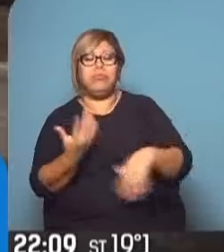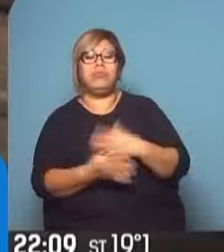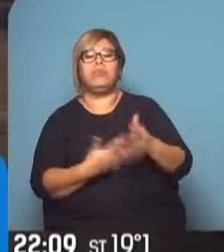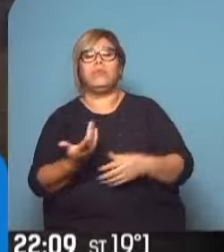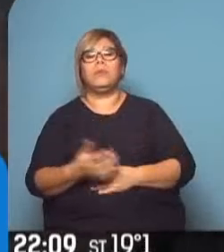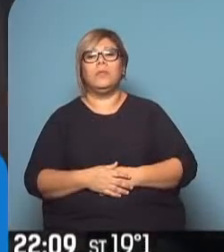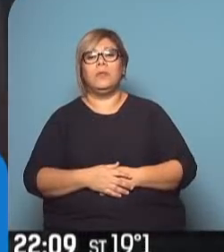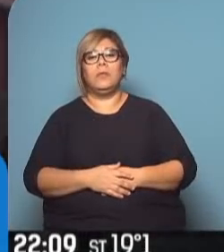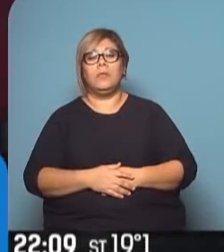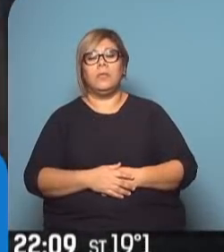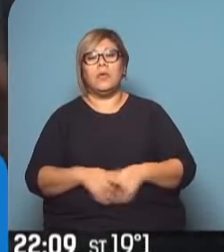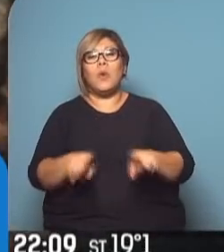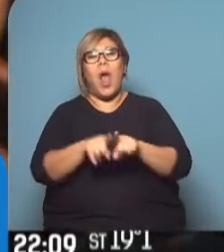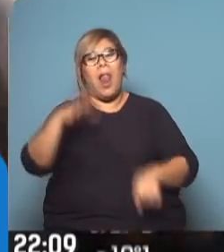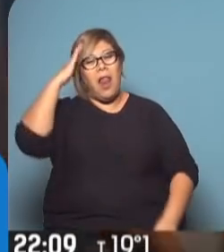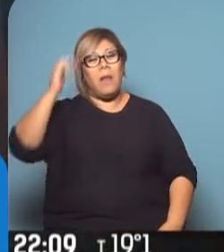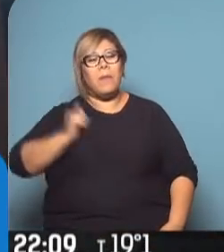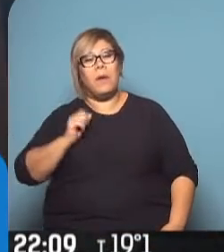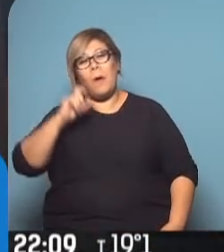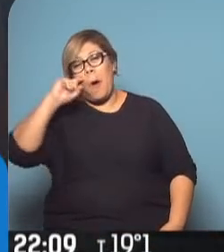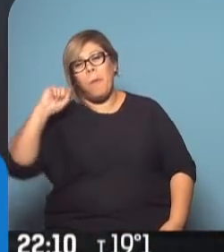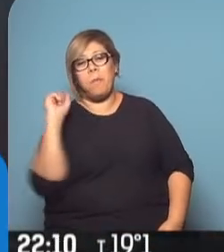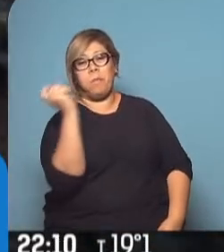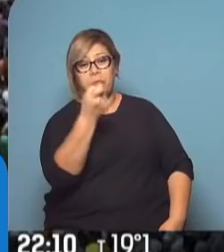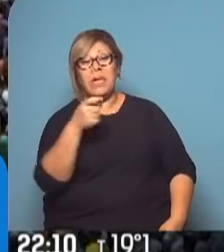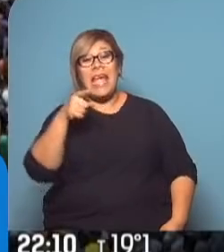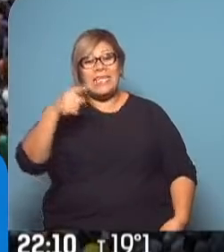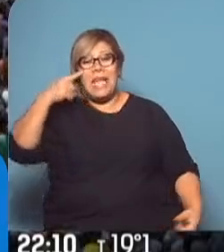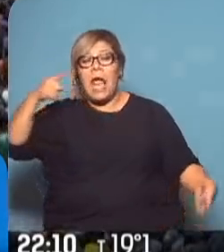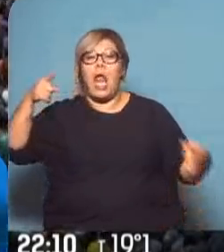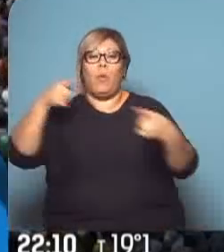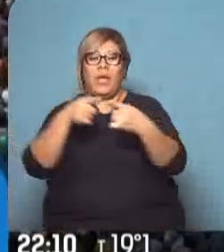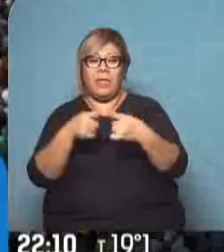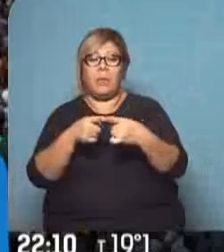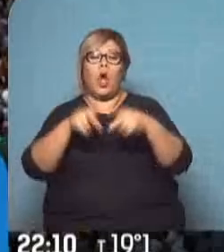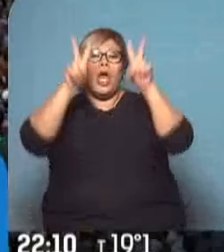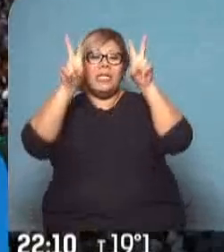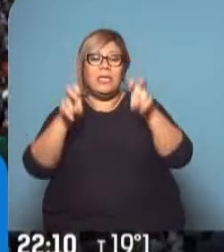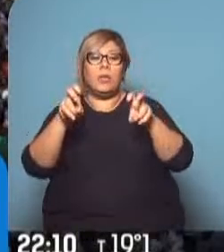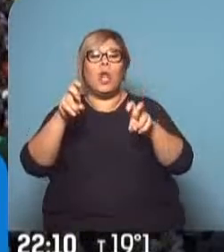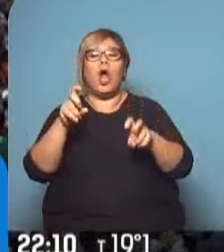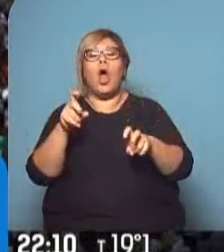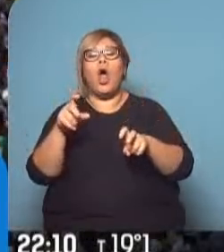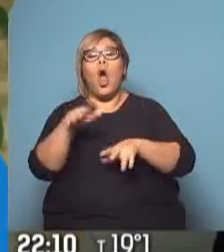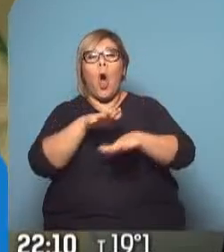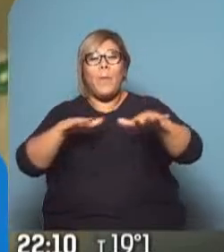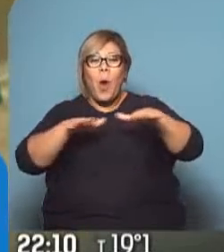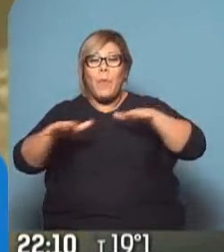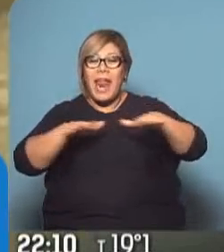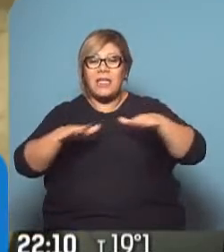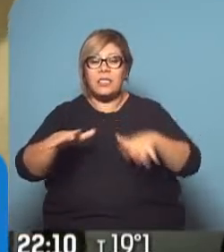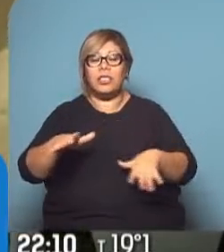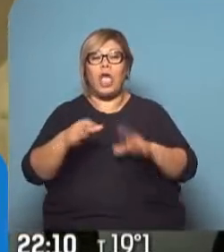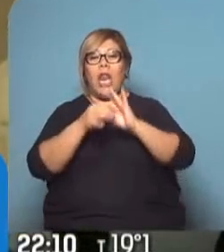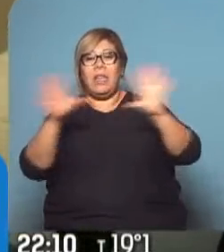Fuerzas Armadas sigue siendo el objetivo final de la denominada Operación Libertad, con el respaldo de manifestaciones y piquetes en